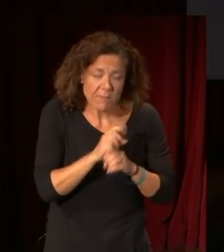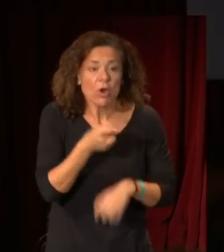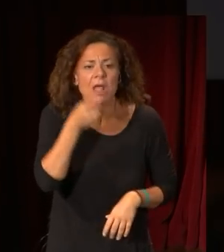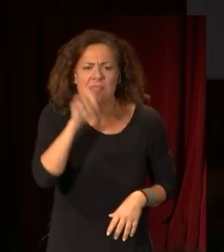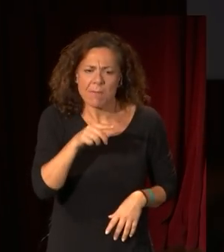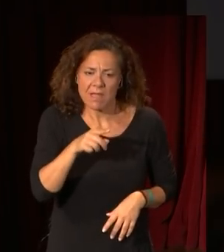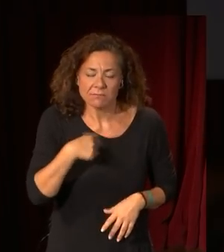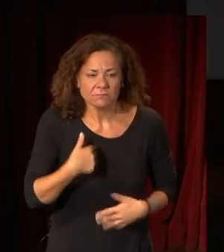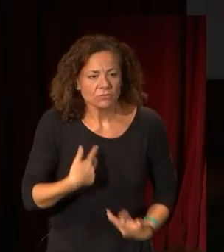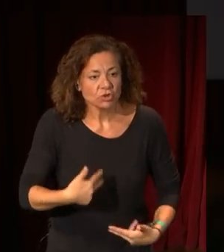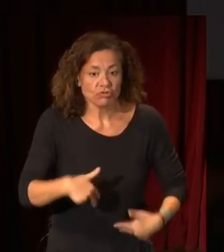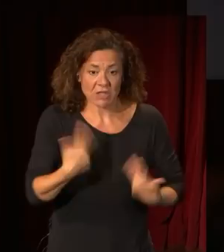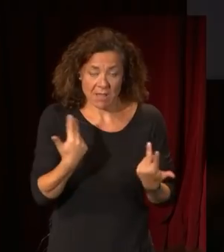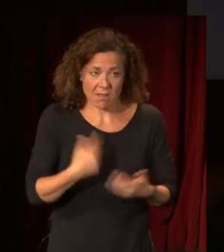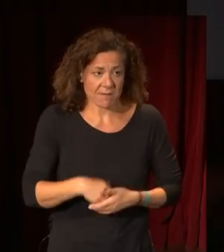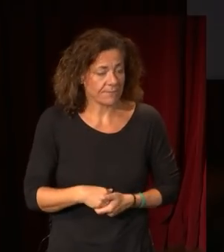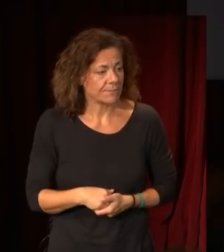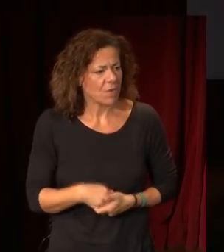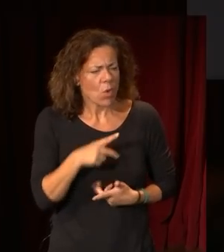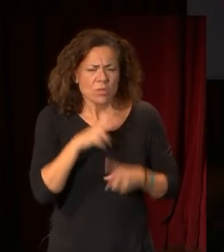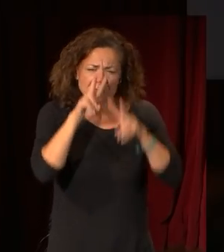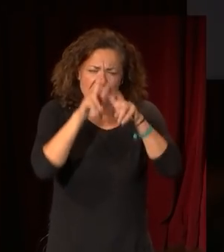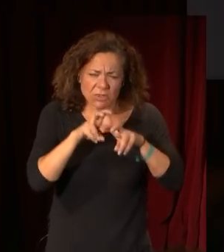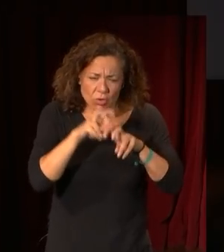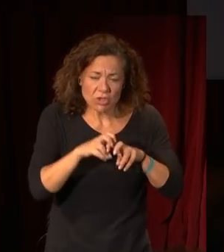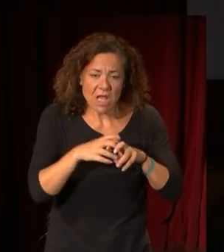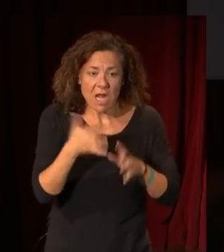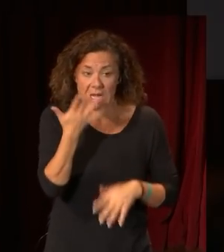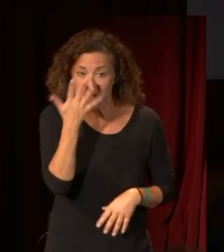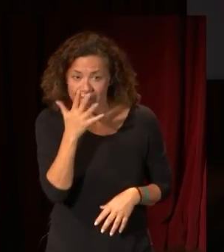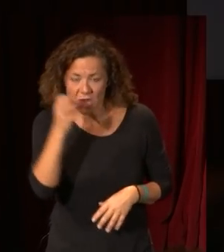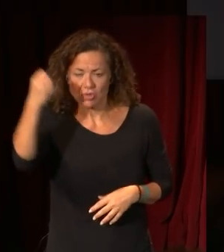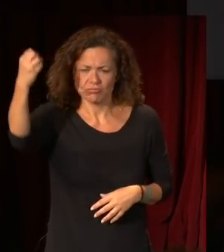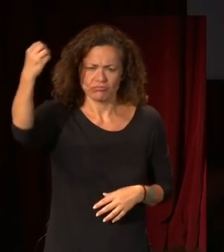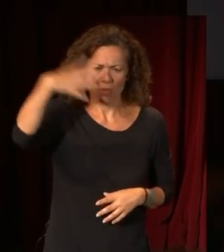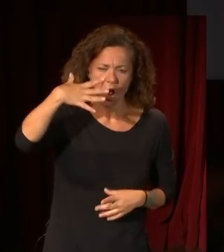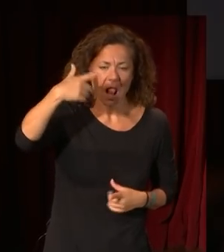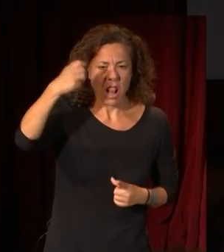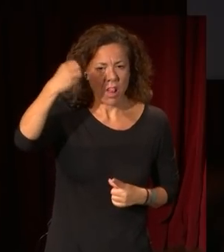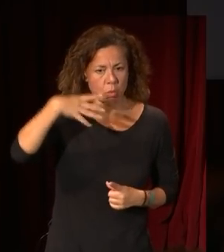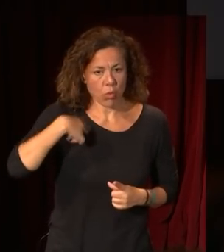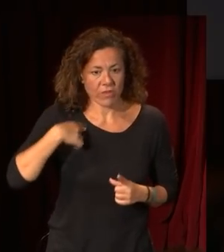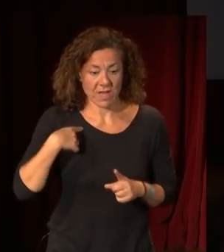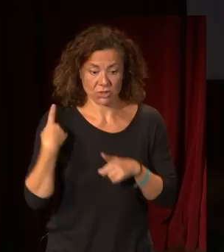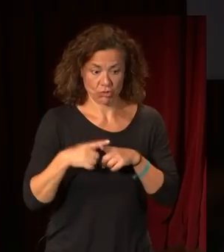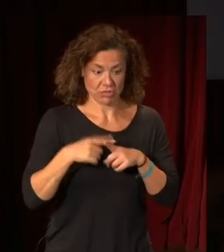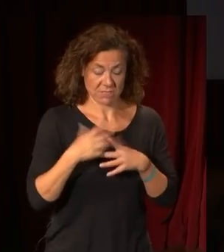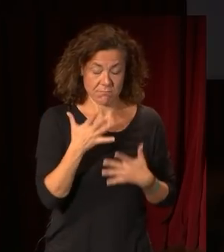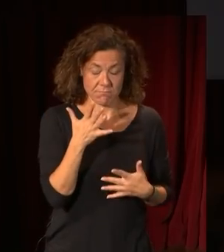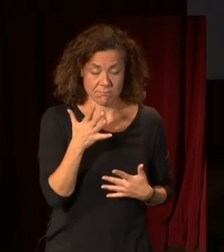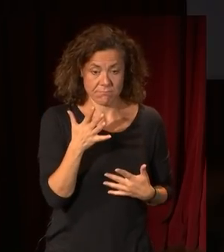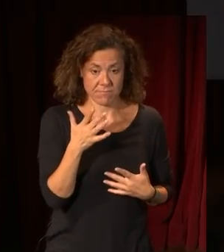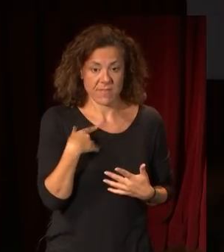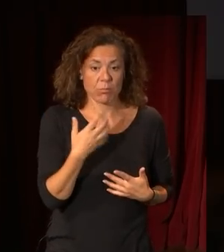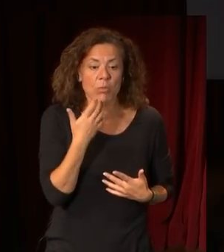permiten esta estos estudios de los reflejos de la luz sobre las materias preciosas o materias